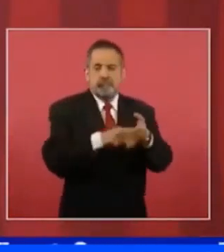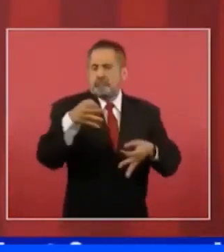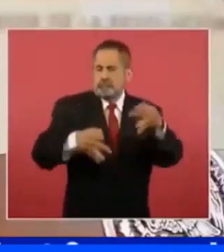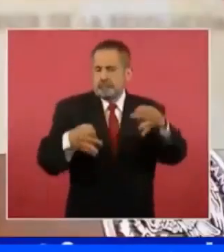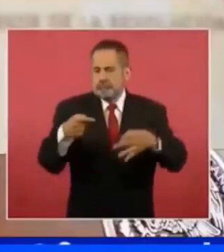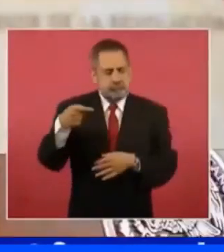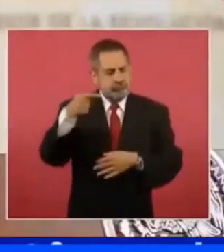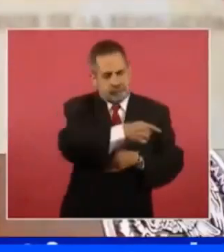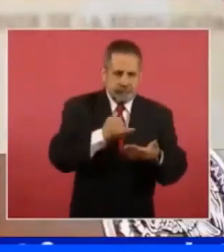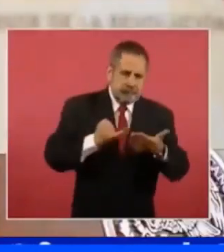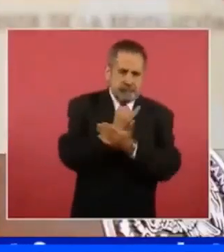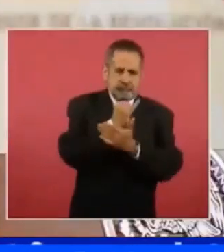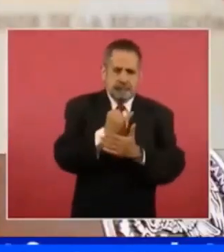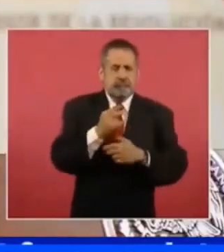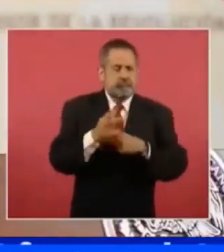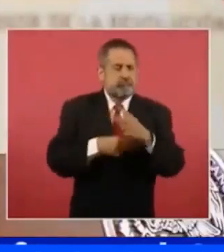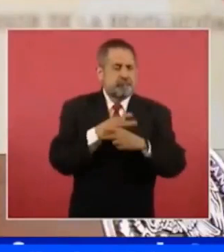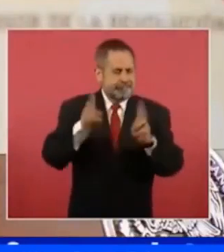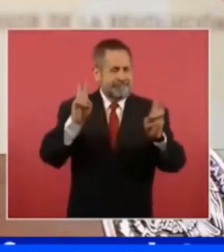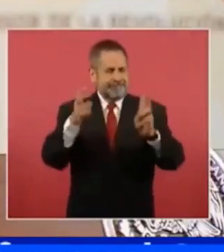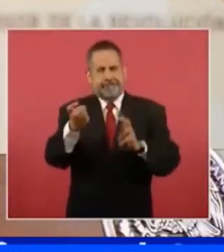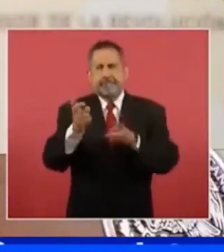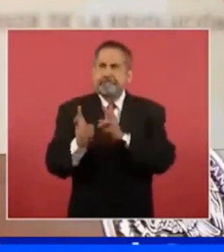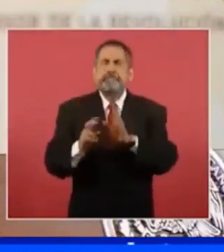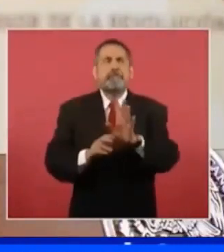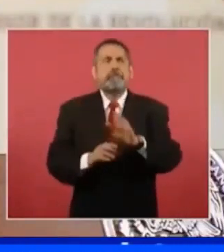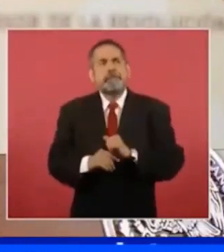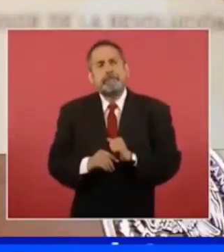Judicial sobre ese tema. Y